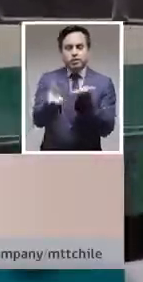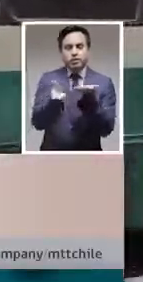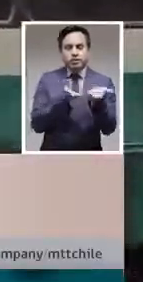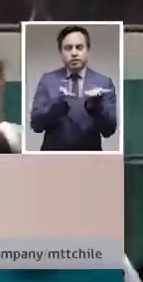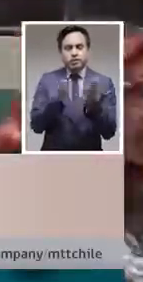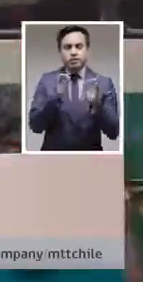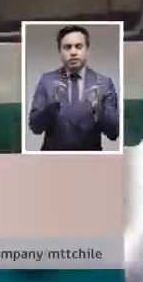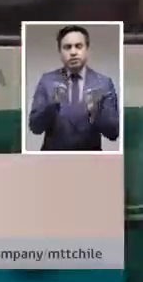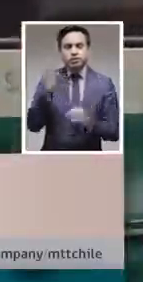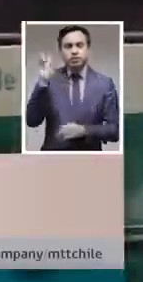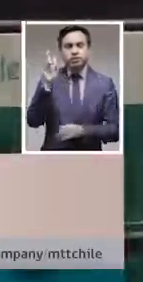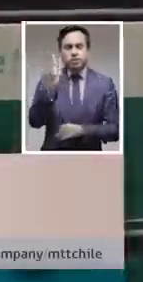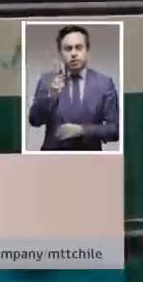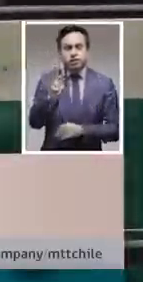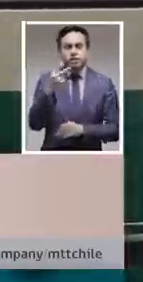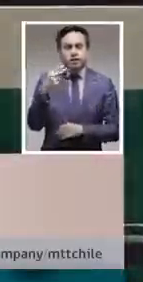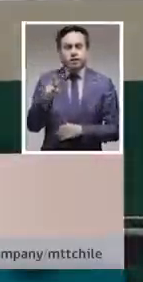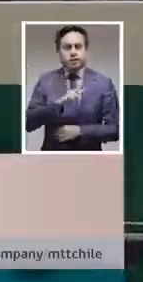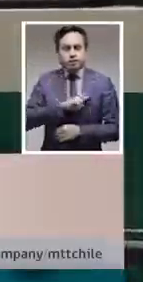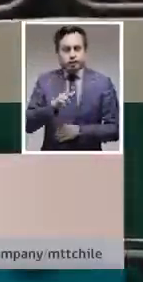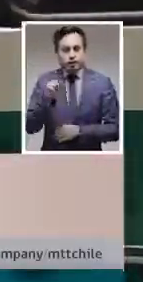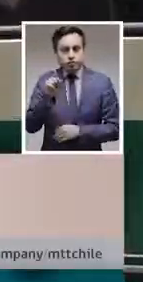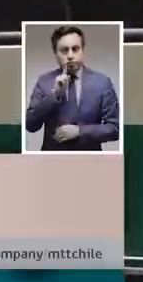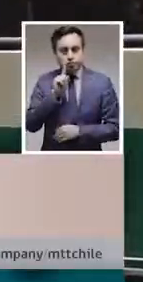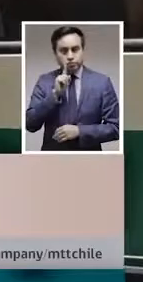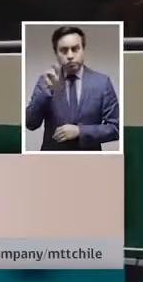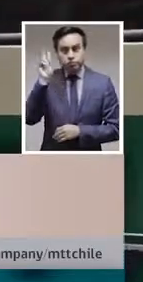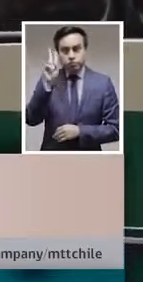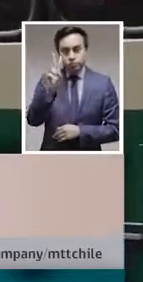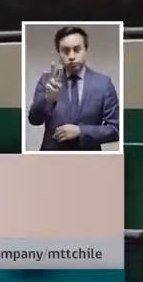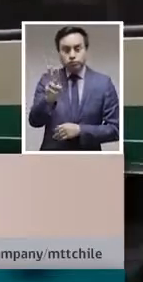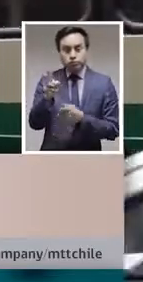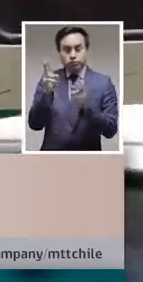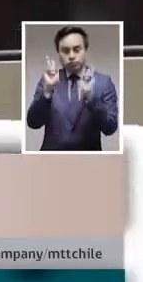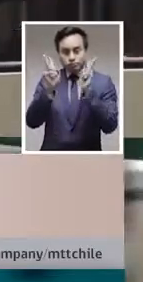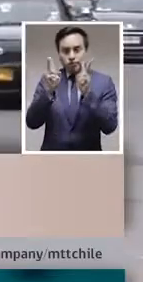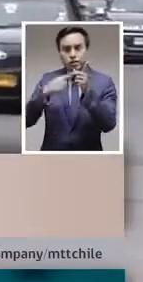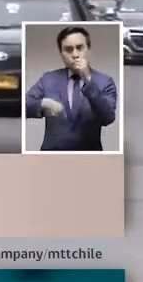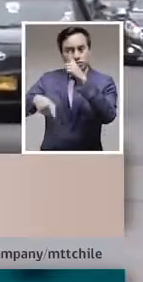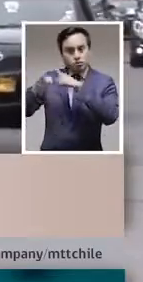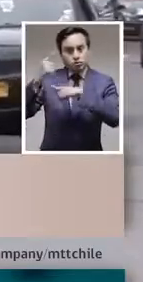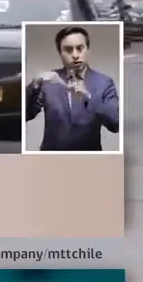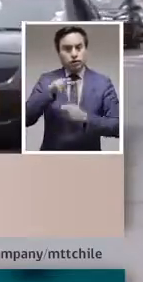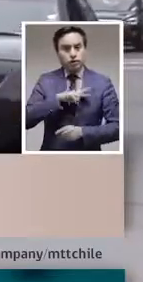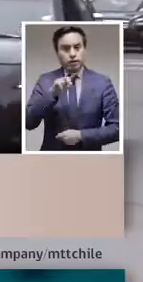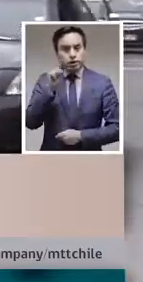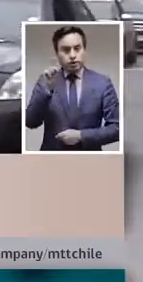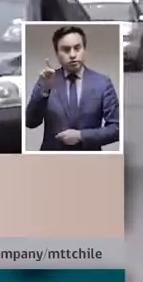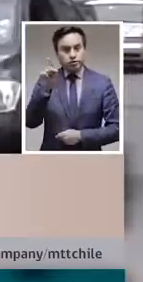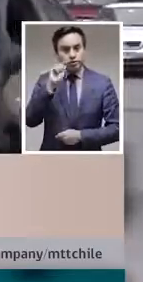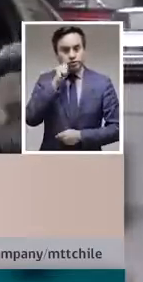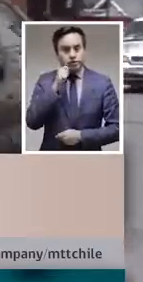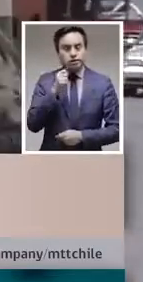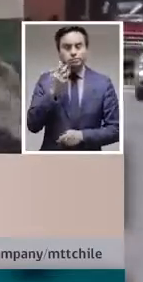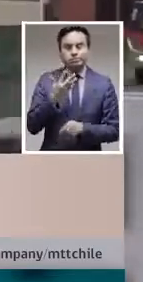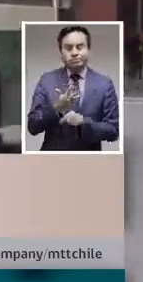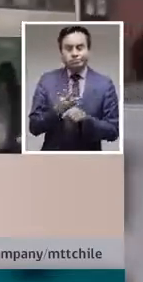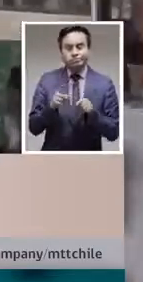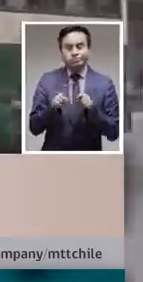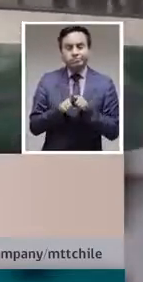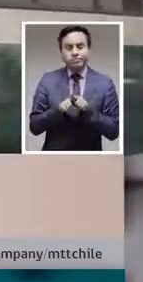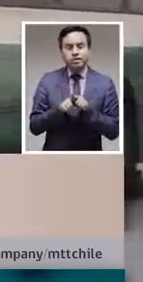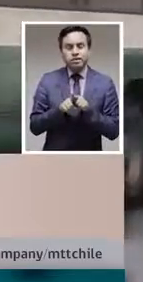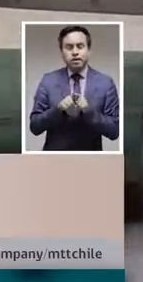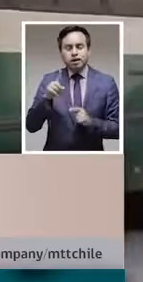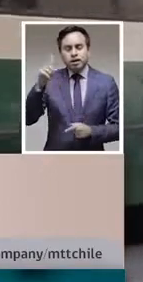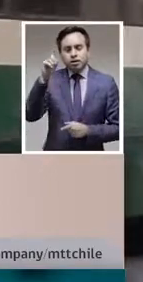servicio a los troles de Valparaíso. Los trolebuses, que son parte de la historia de Valparaíso, tuvieron una